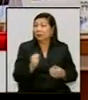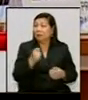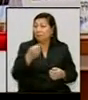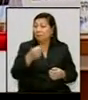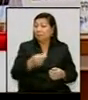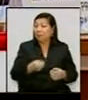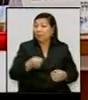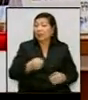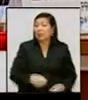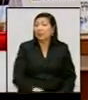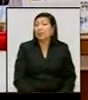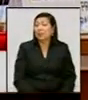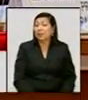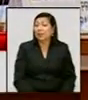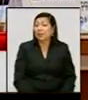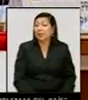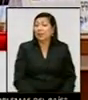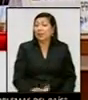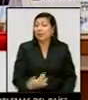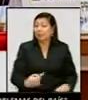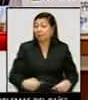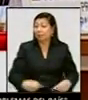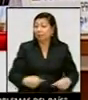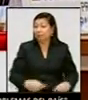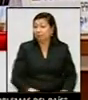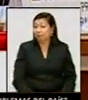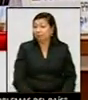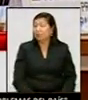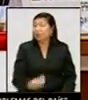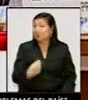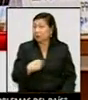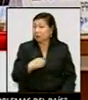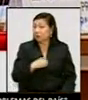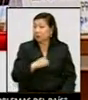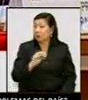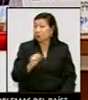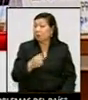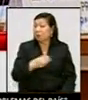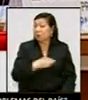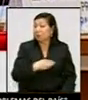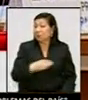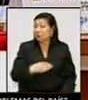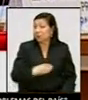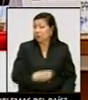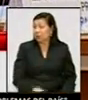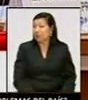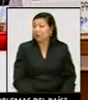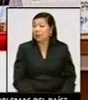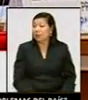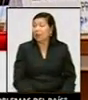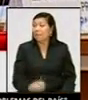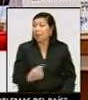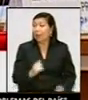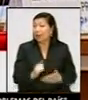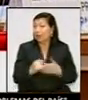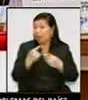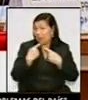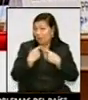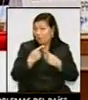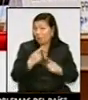de pensiones. Eso ya ha habido debate y nosotros hemos solicitado a los ministros para que nos